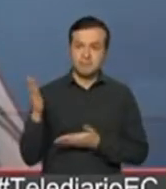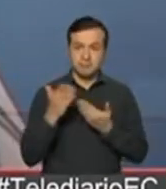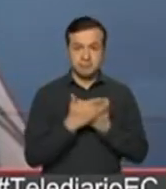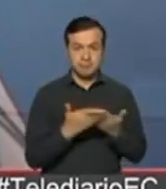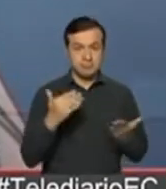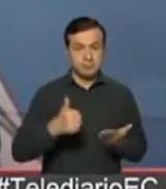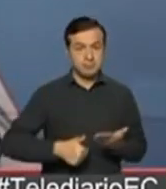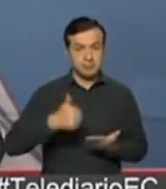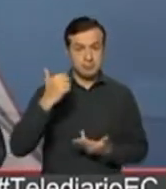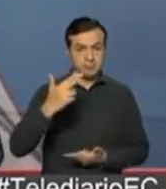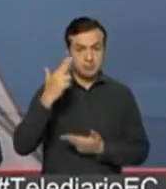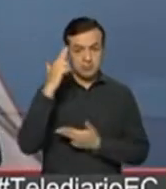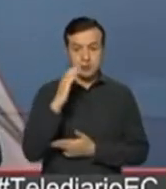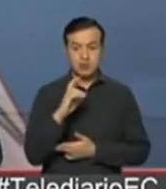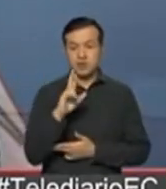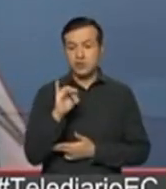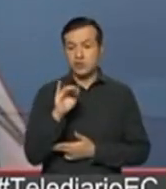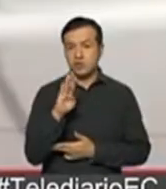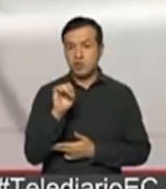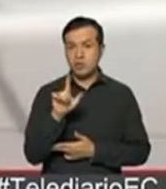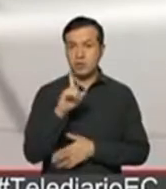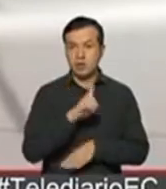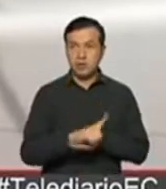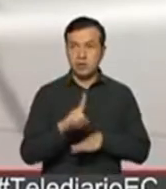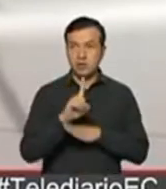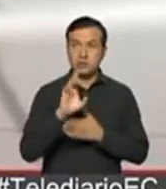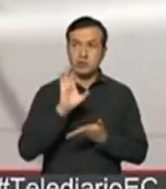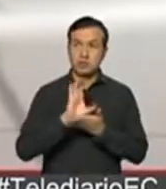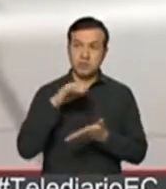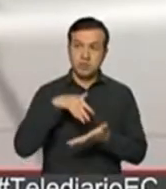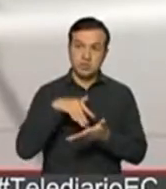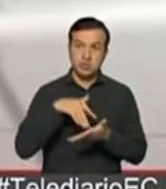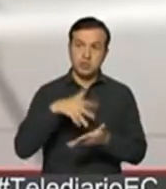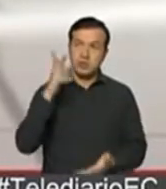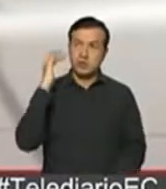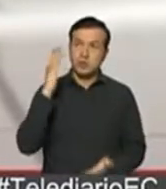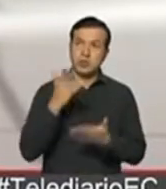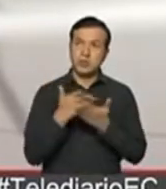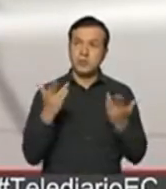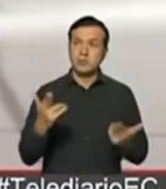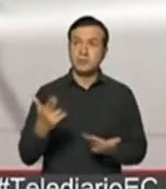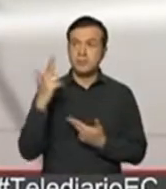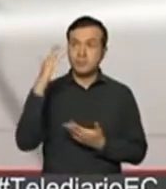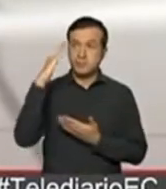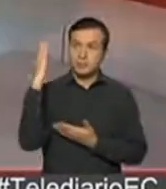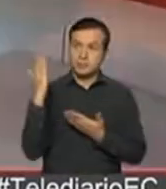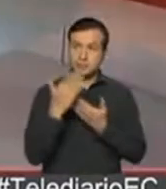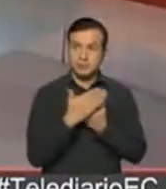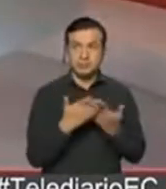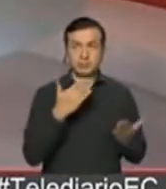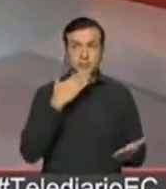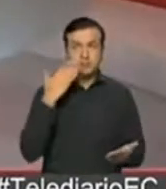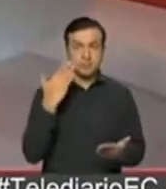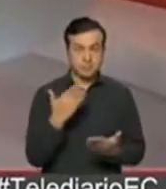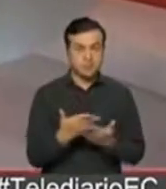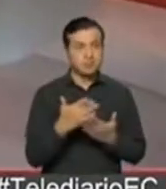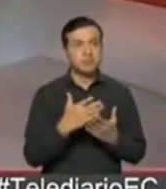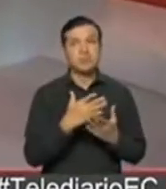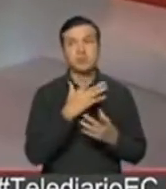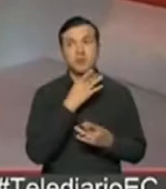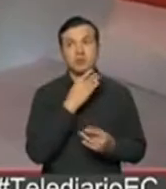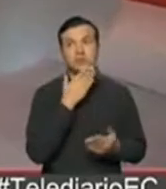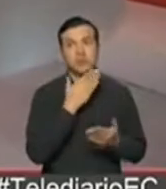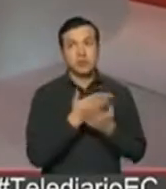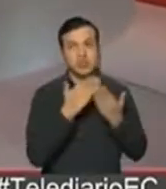al coronel cristóbal espinoza él es el director del centro de estudios históricos del ejército bienvenido coronel gracias por estar acá nos saluda le